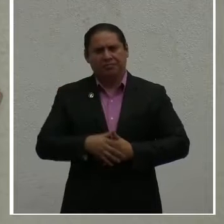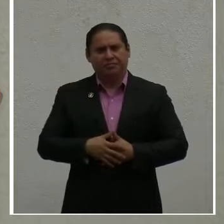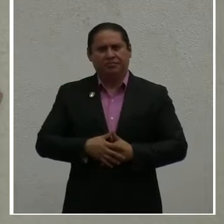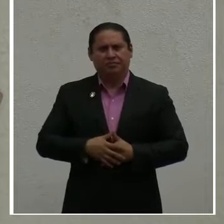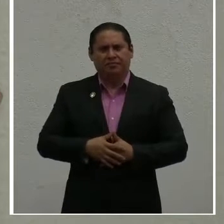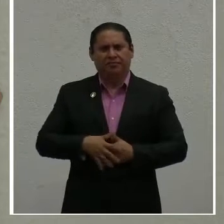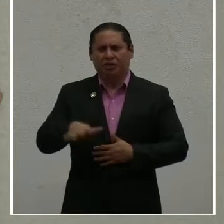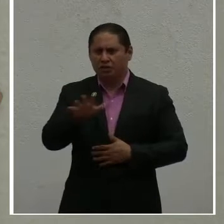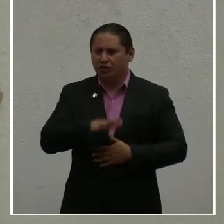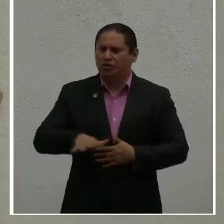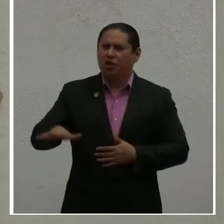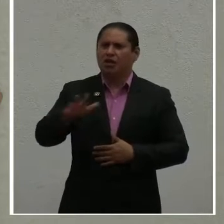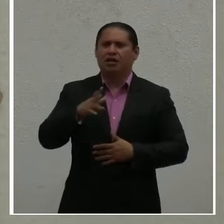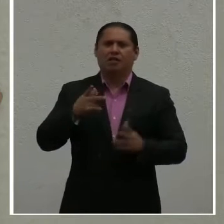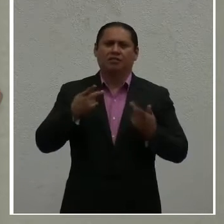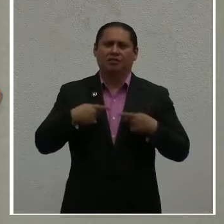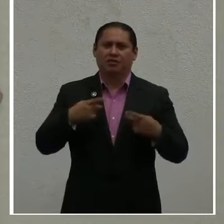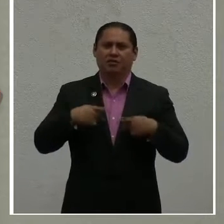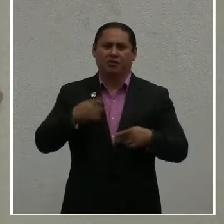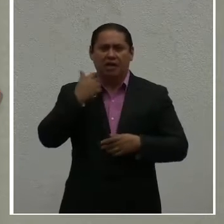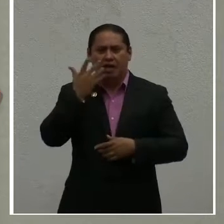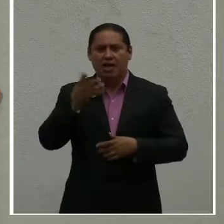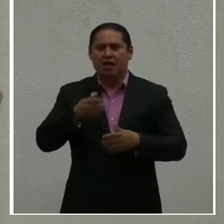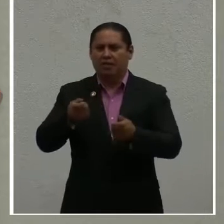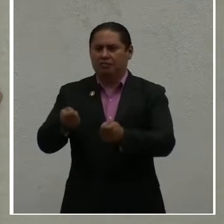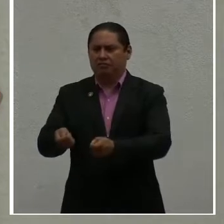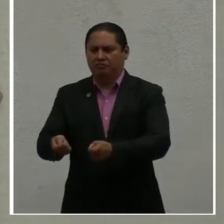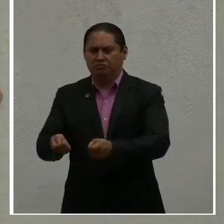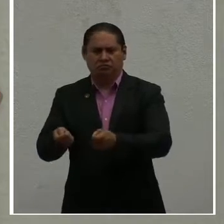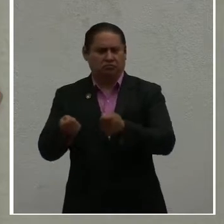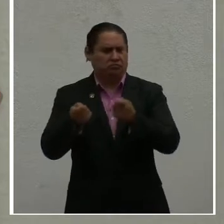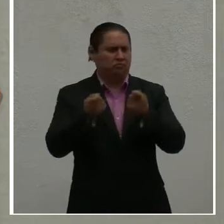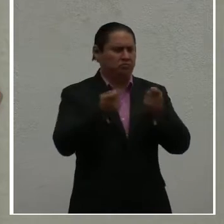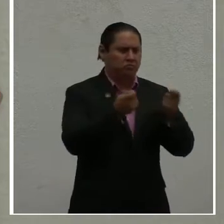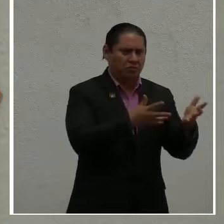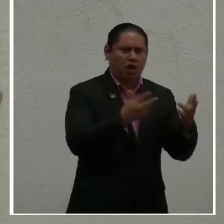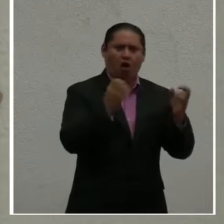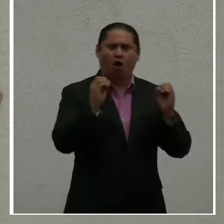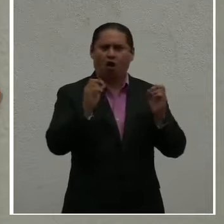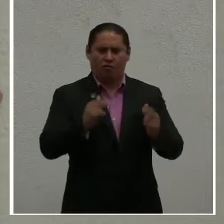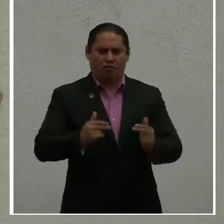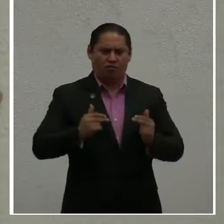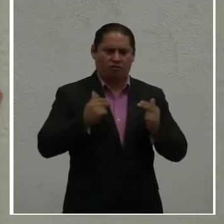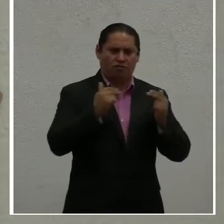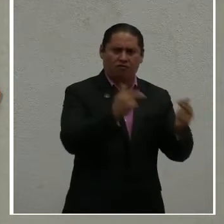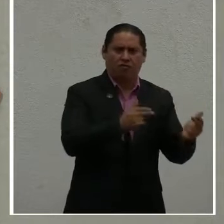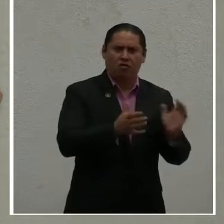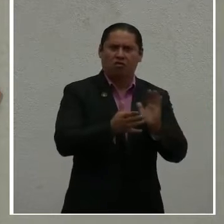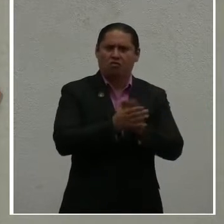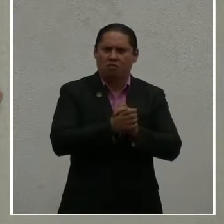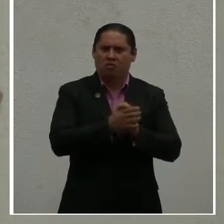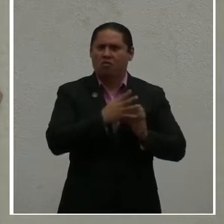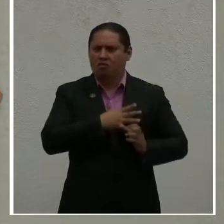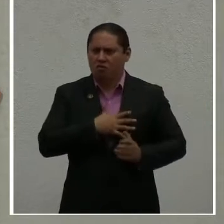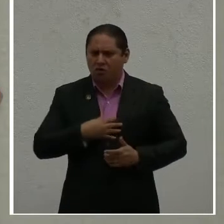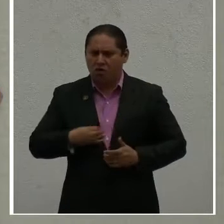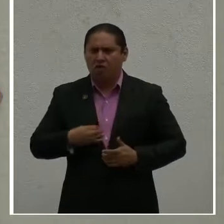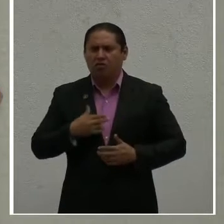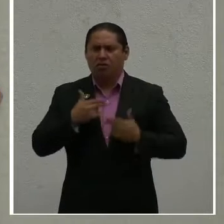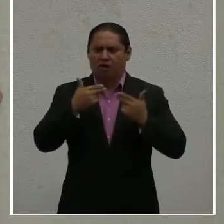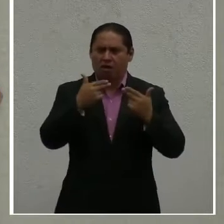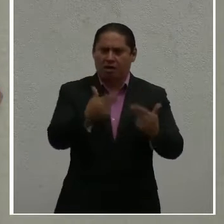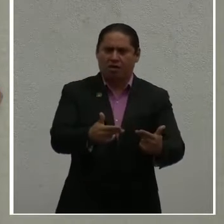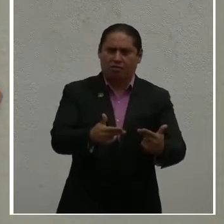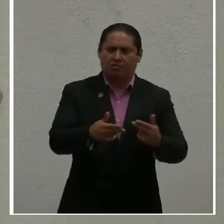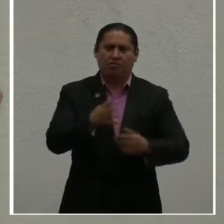las personas que quieran trasladar su propiedad entre sus familiares, entre esposos, entre hijos. Por eso